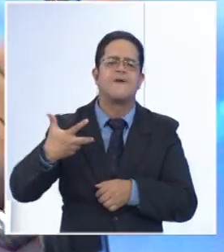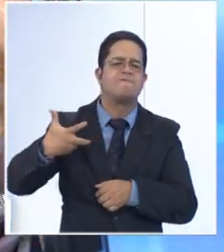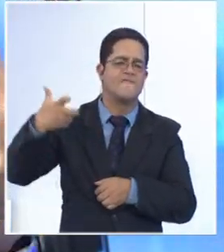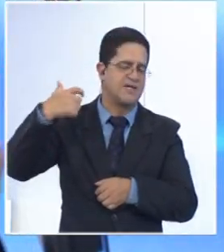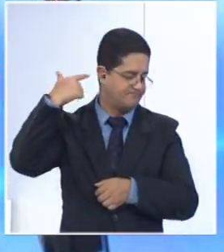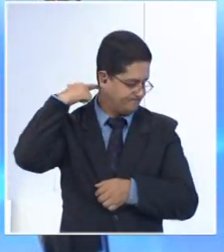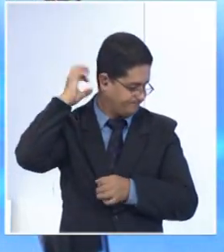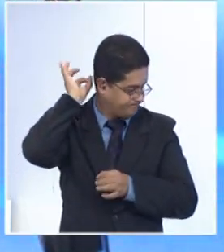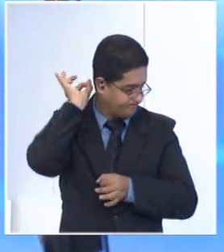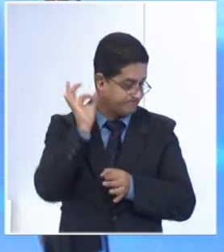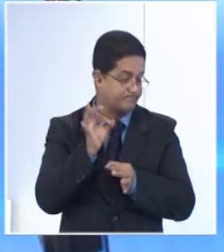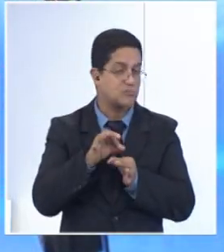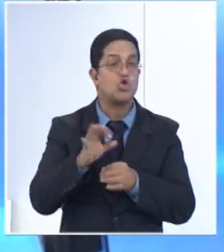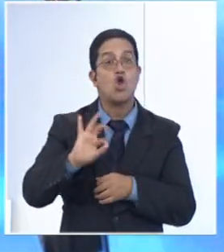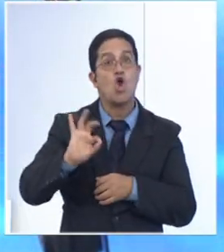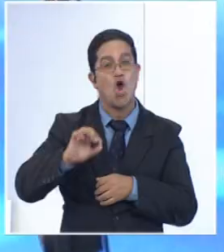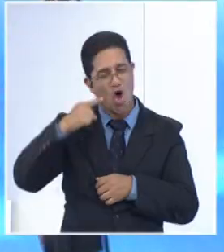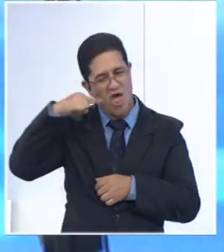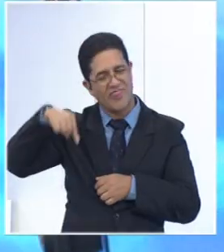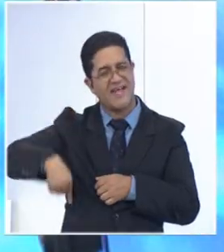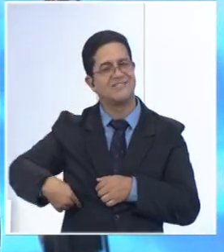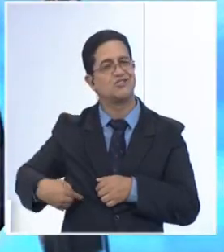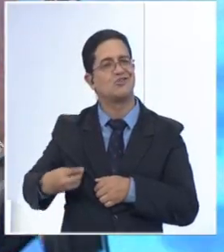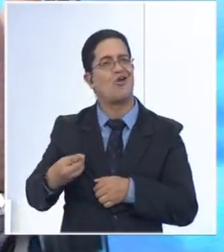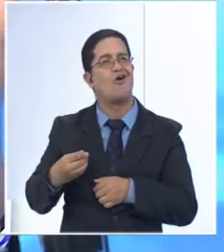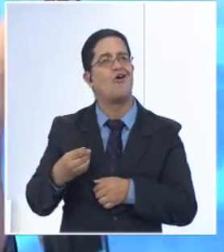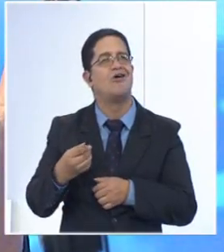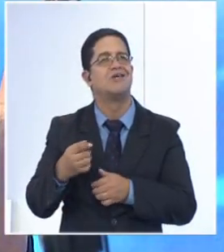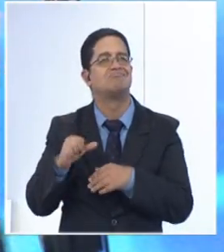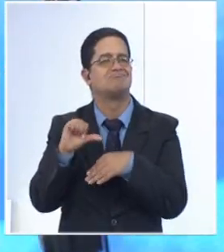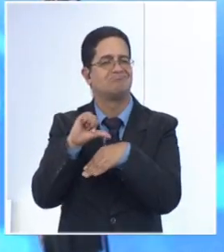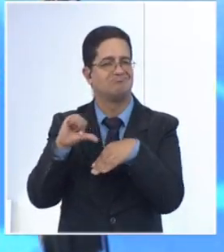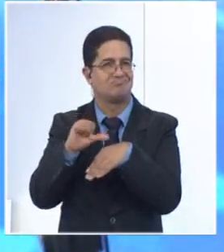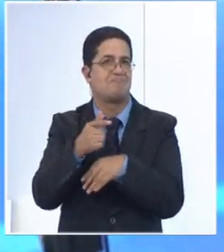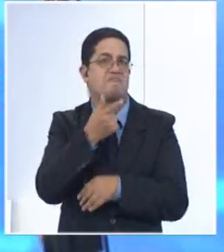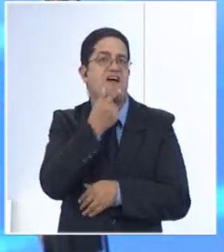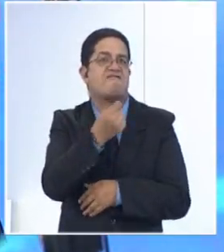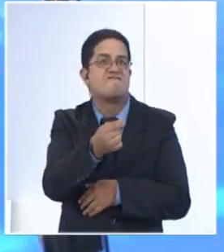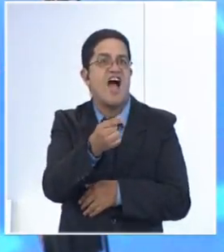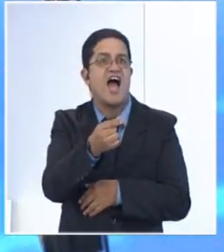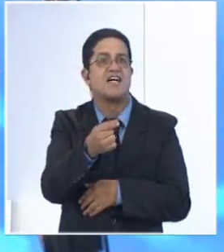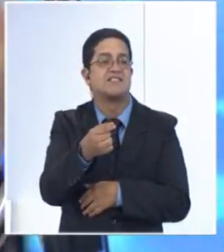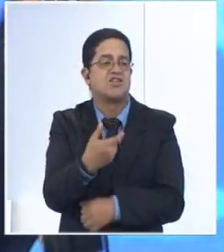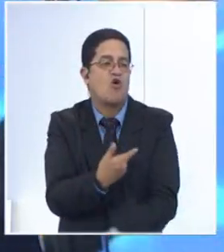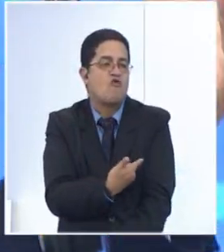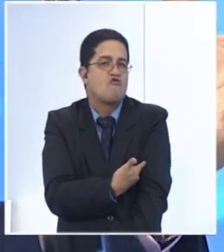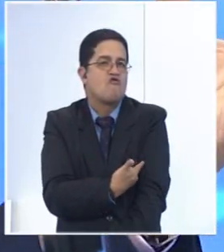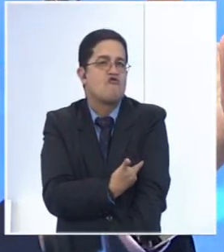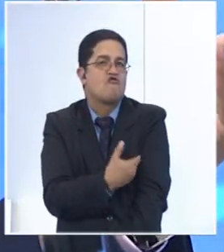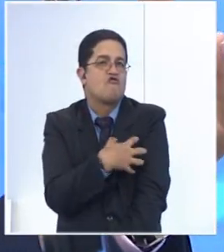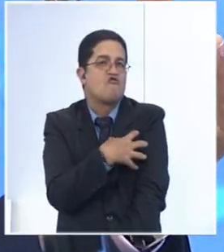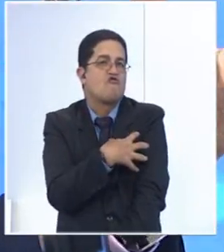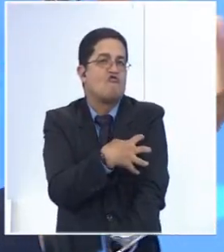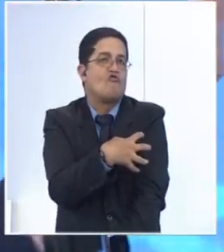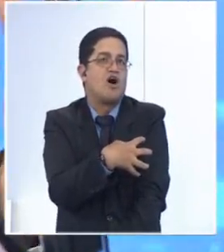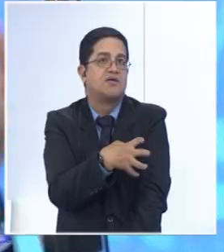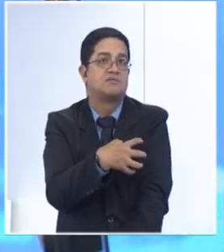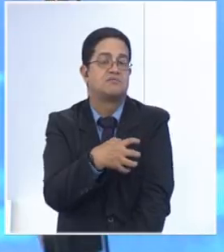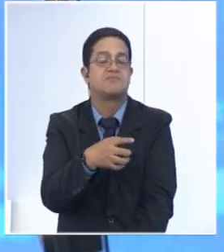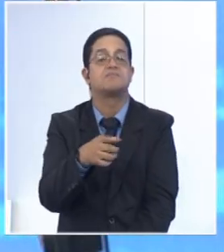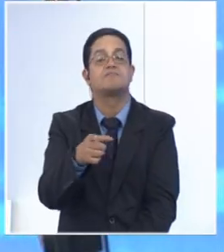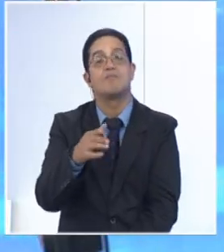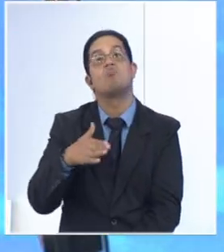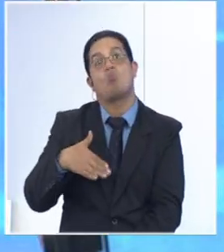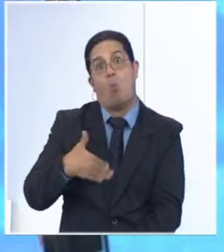célula grasa o en el tejido graso, que hoy en día es mucho más sencillo tomar ese tejido graso que la médula ósea. Y